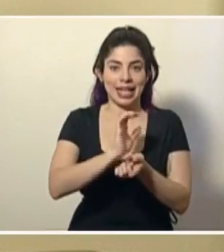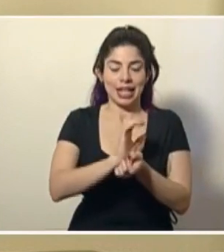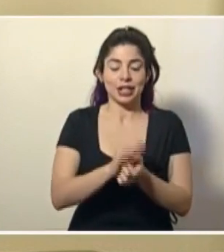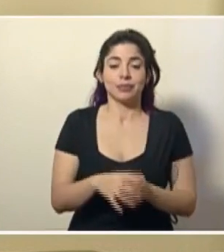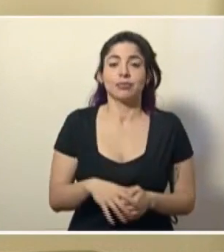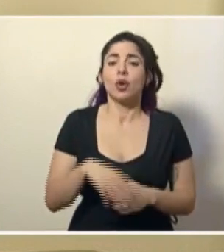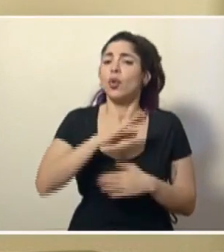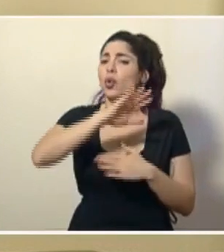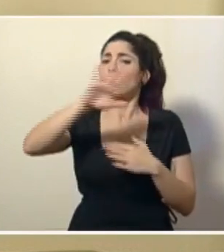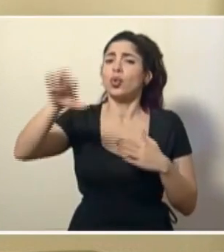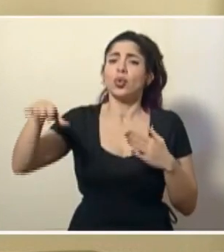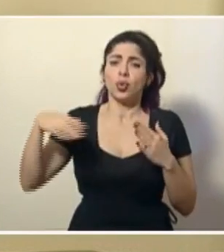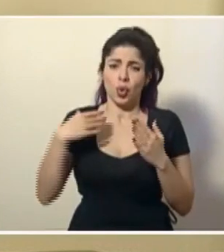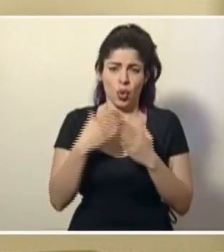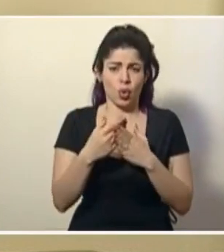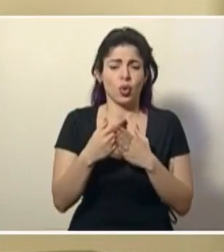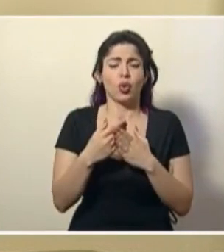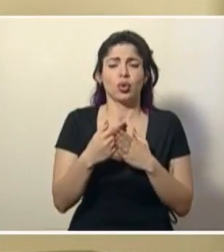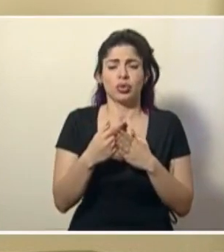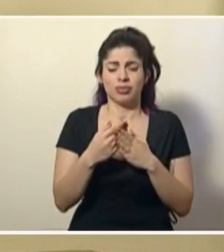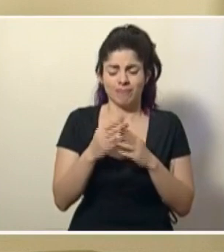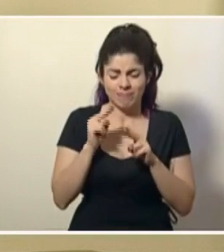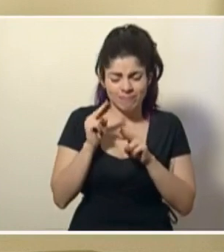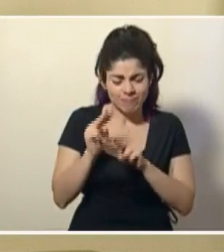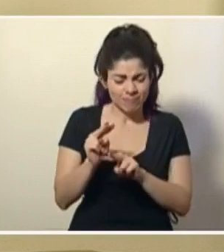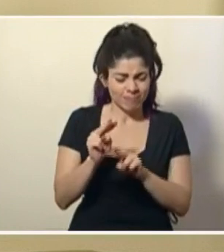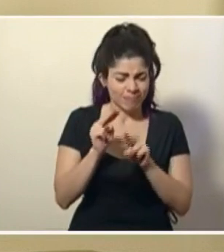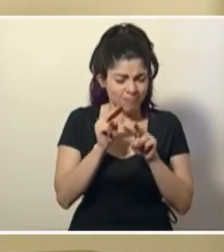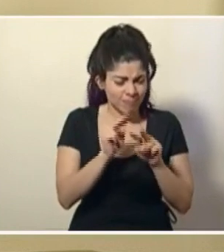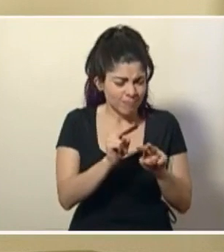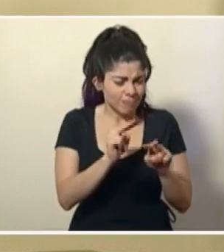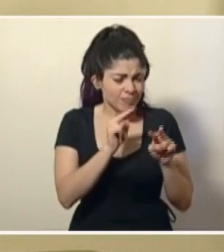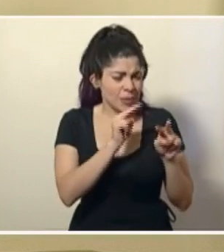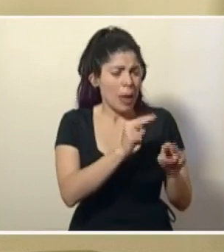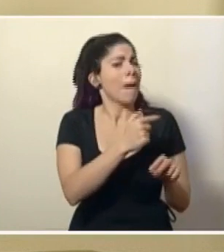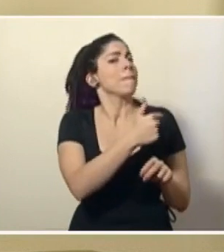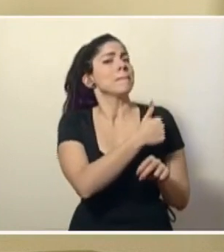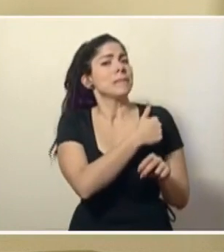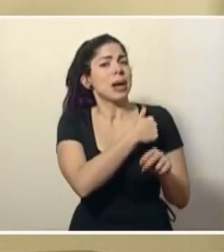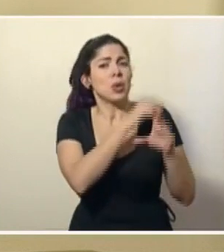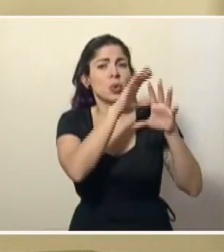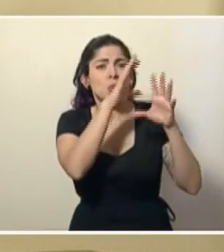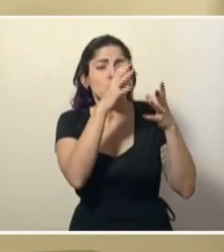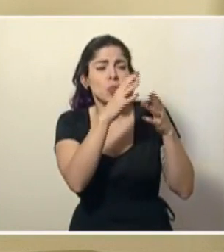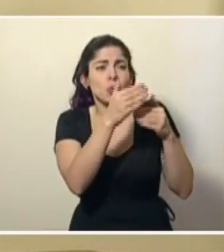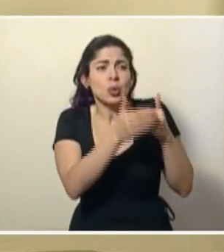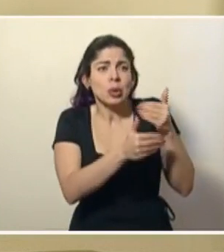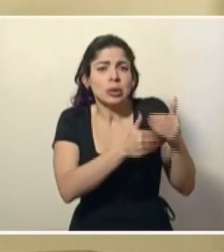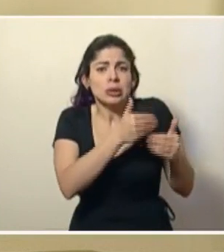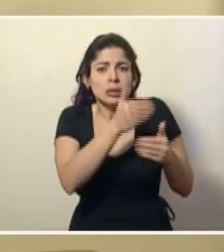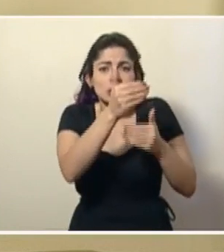Todos estamos monitoreando el avance de las vacunas en todo el mundo.